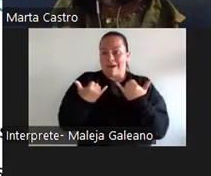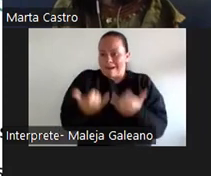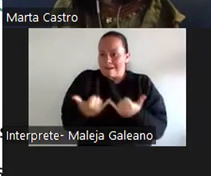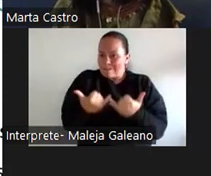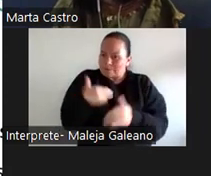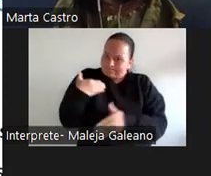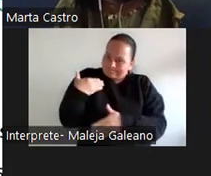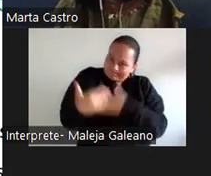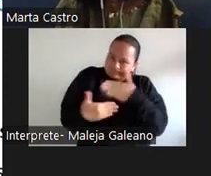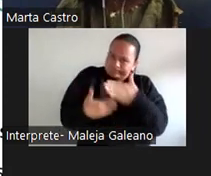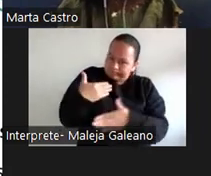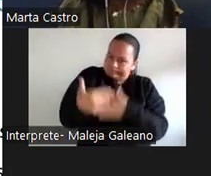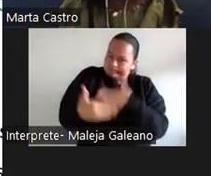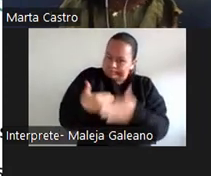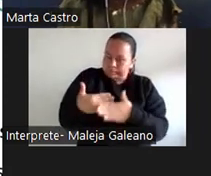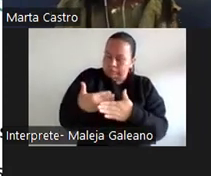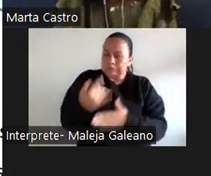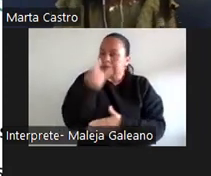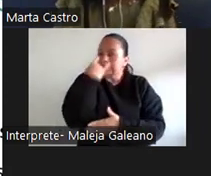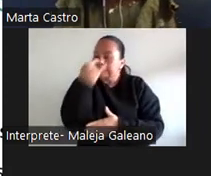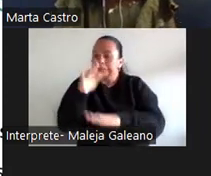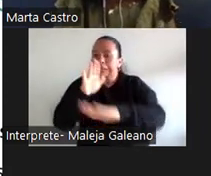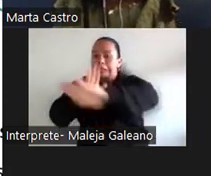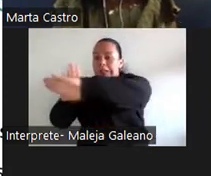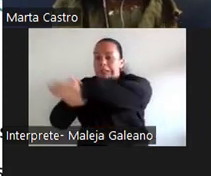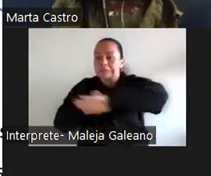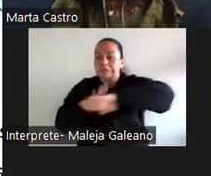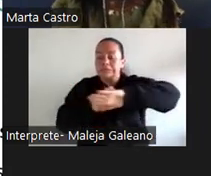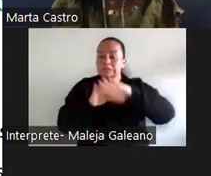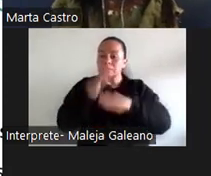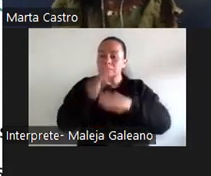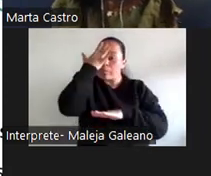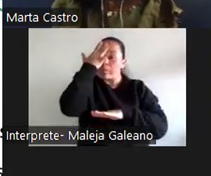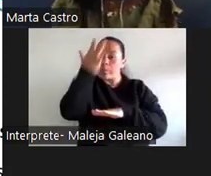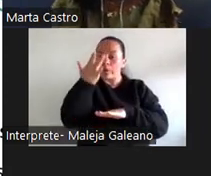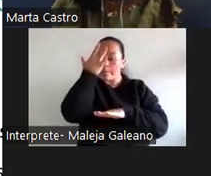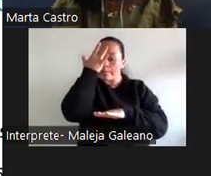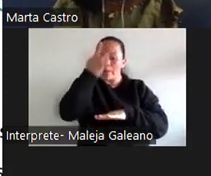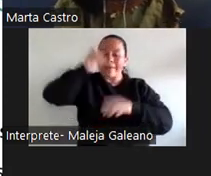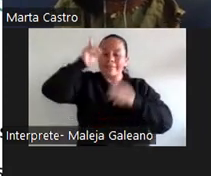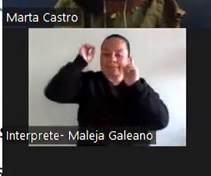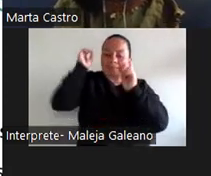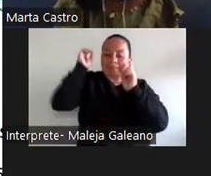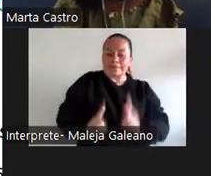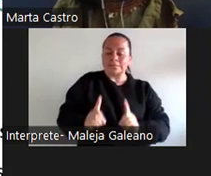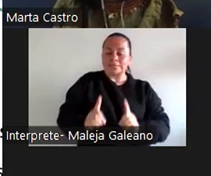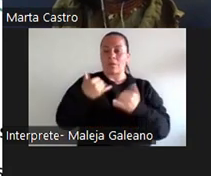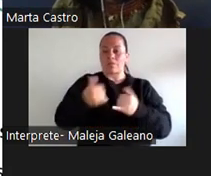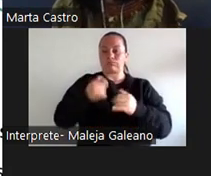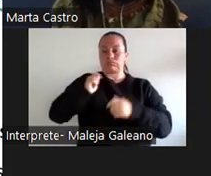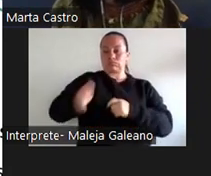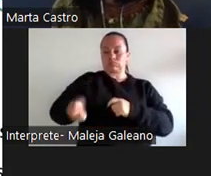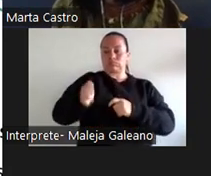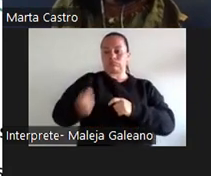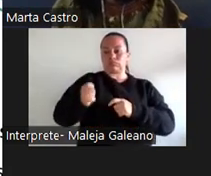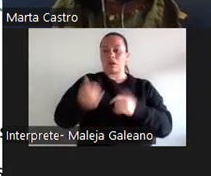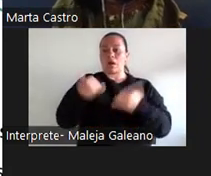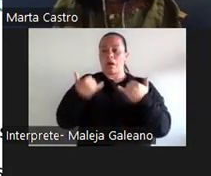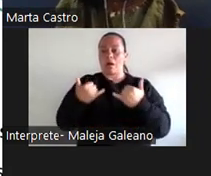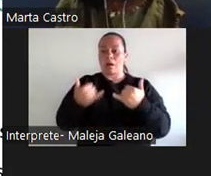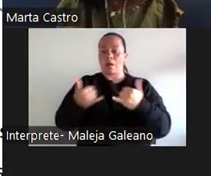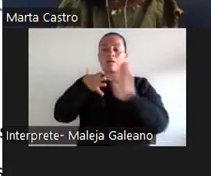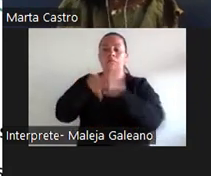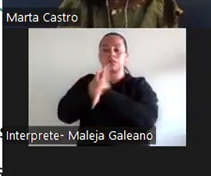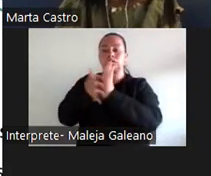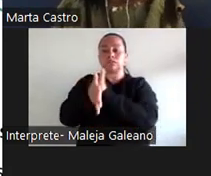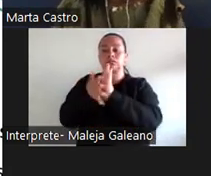interesa también decir esto porque en las decisiones de la corte que ahora les voy a a contar un